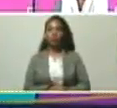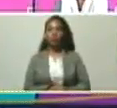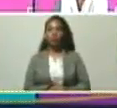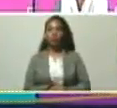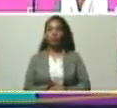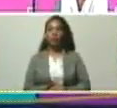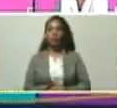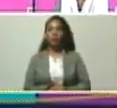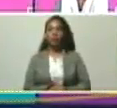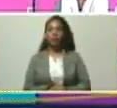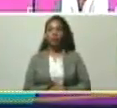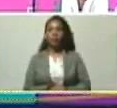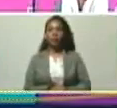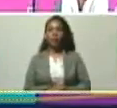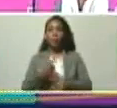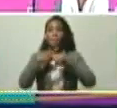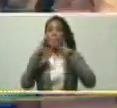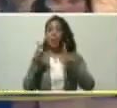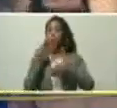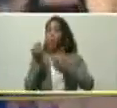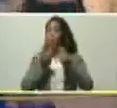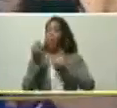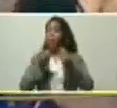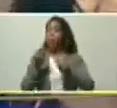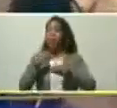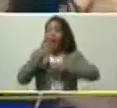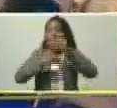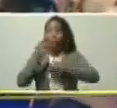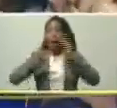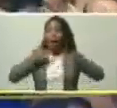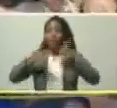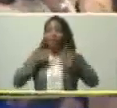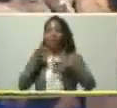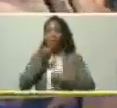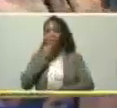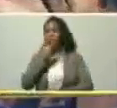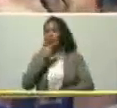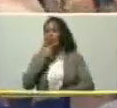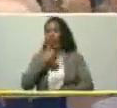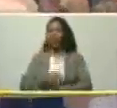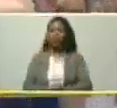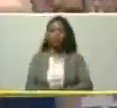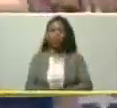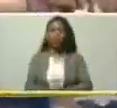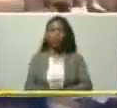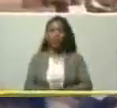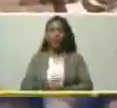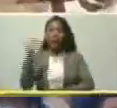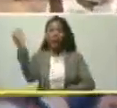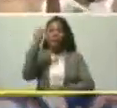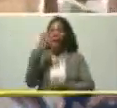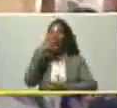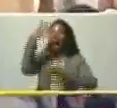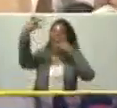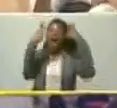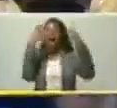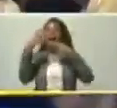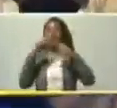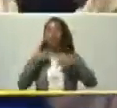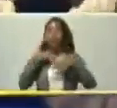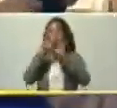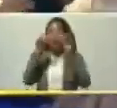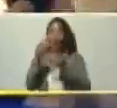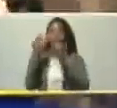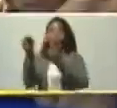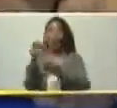Pero como hicimos este acto tan bonito, el que más bulla haga, le regalo un